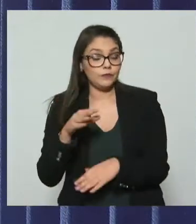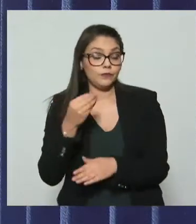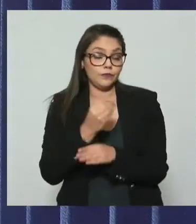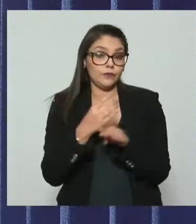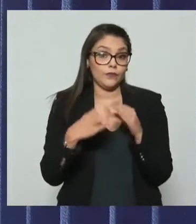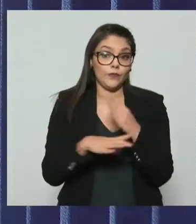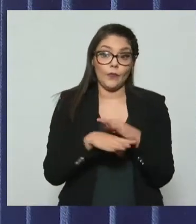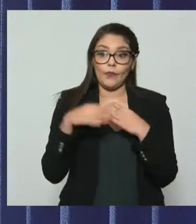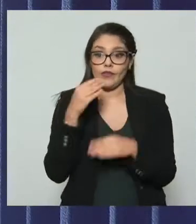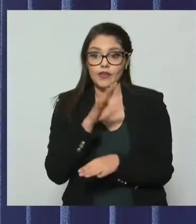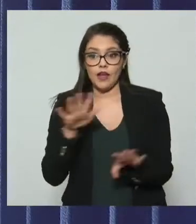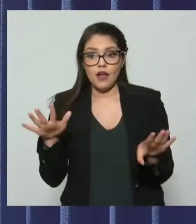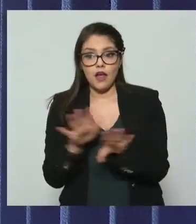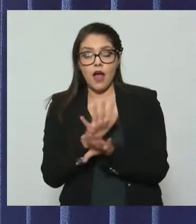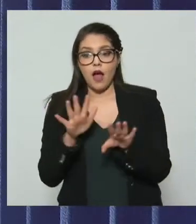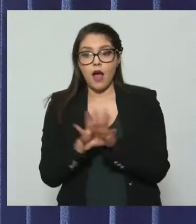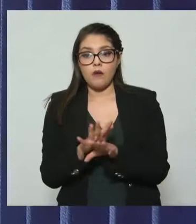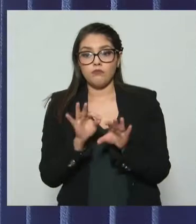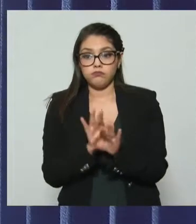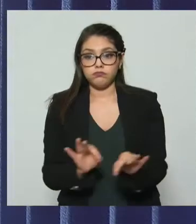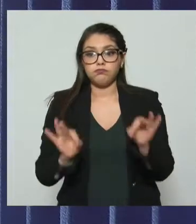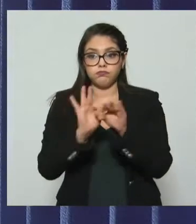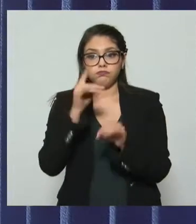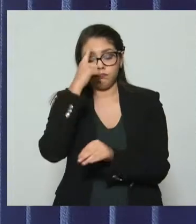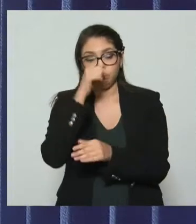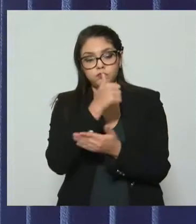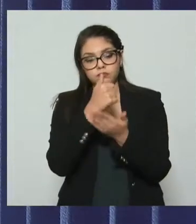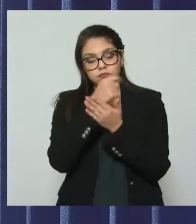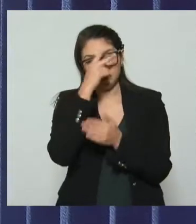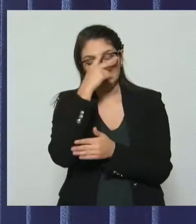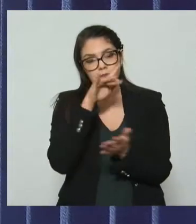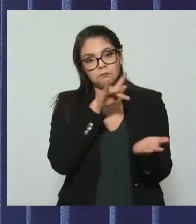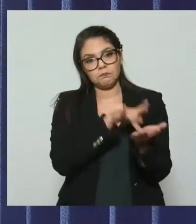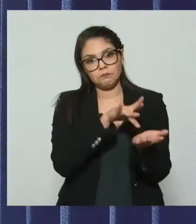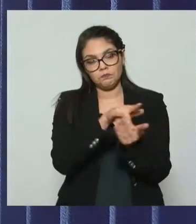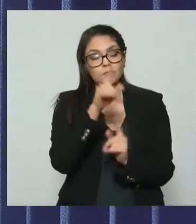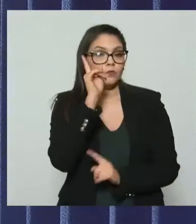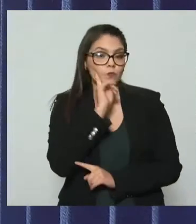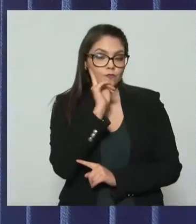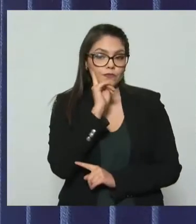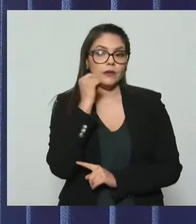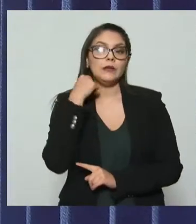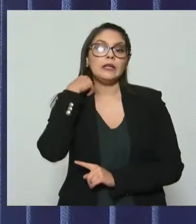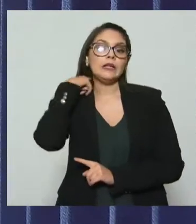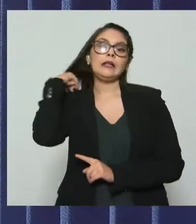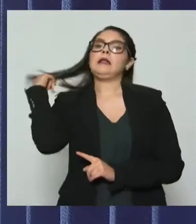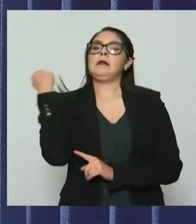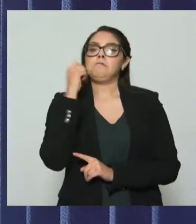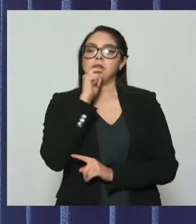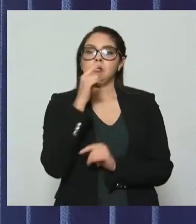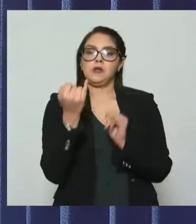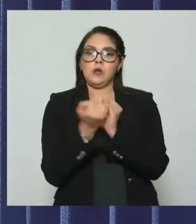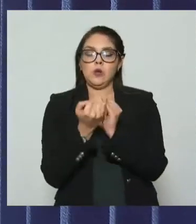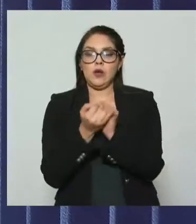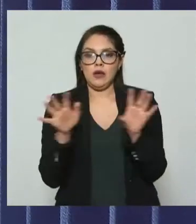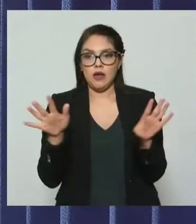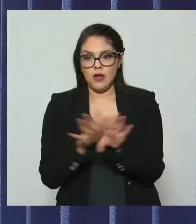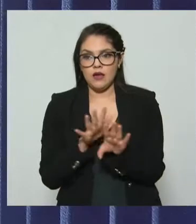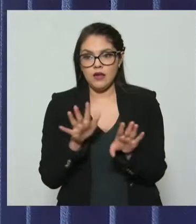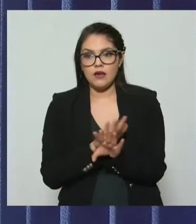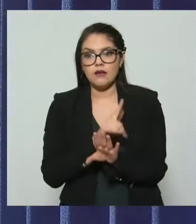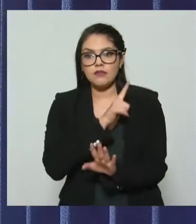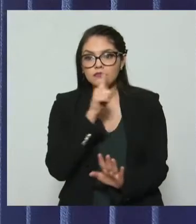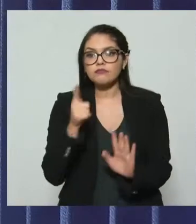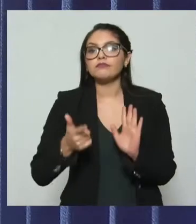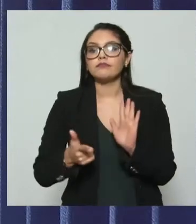han logrado cambios sustanciales en la Ciudad de México a favor de las mujeres, y por supuesto que les tocó pues también modificar la